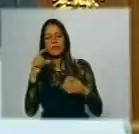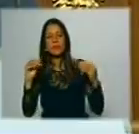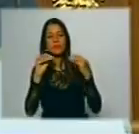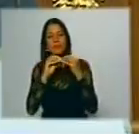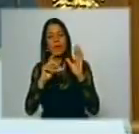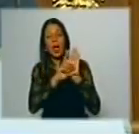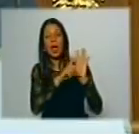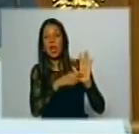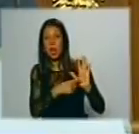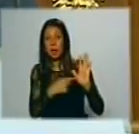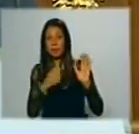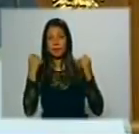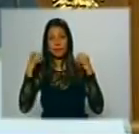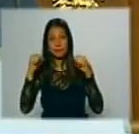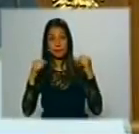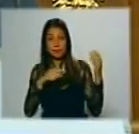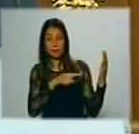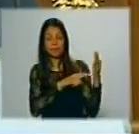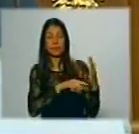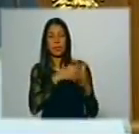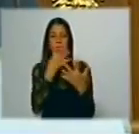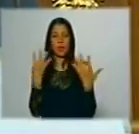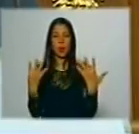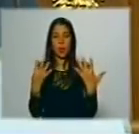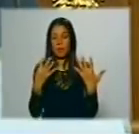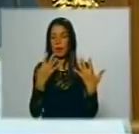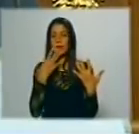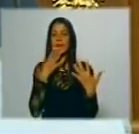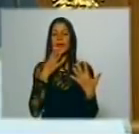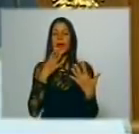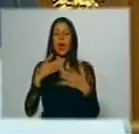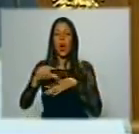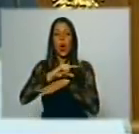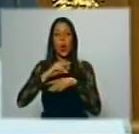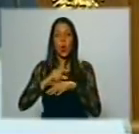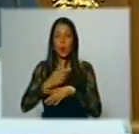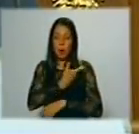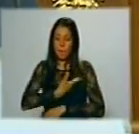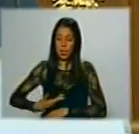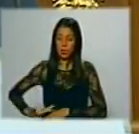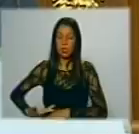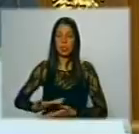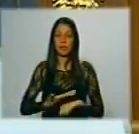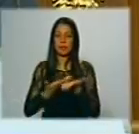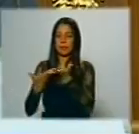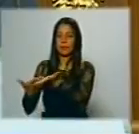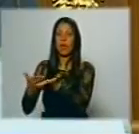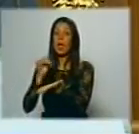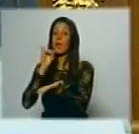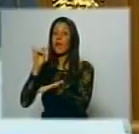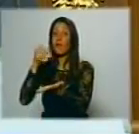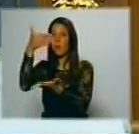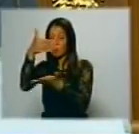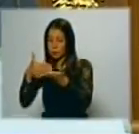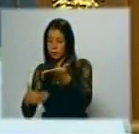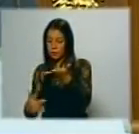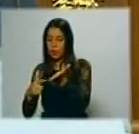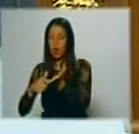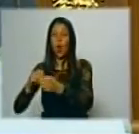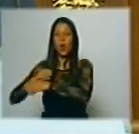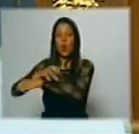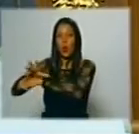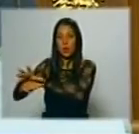ley constitucional. 9. Proveer al Ejecutivo Nacional de la información y las